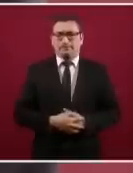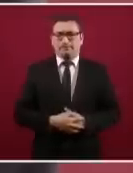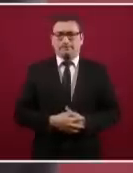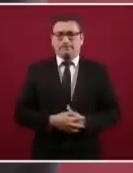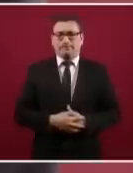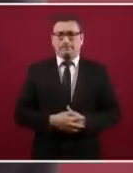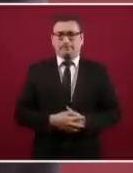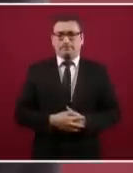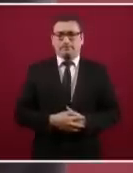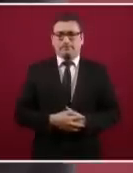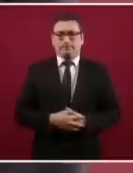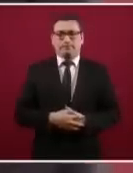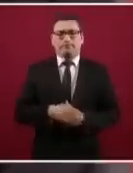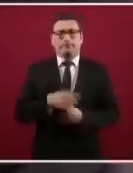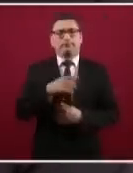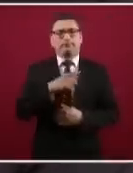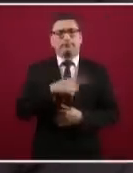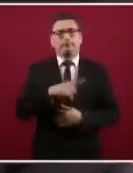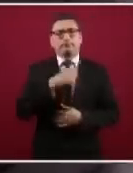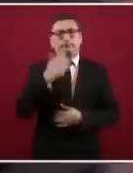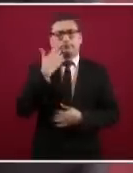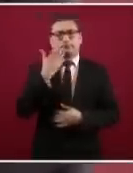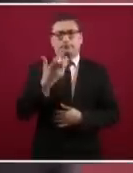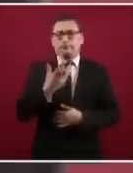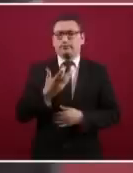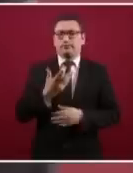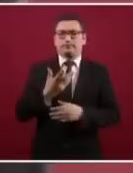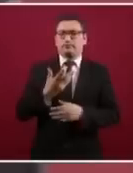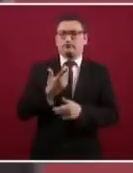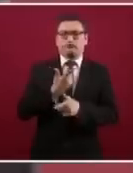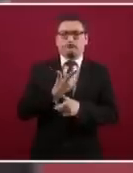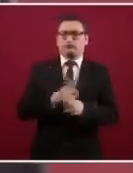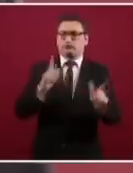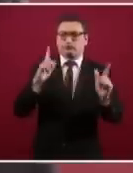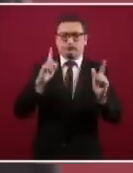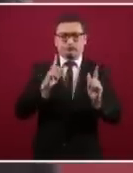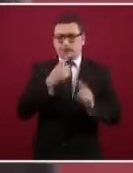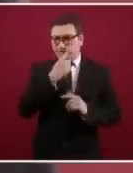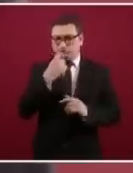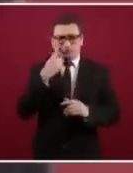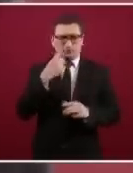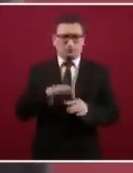Ellos quieren que haya libertad y que haya democracia